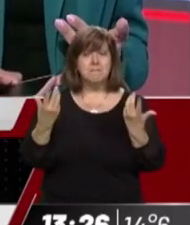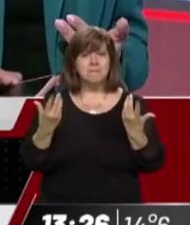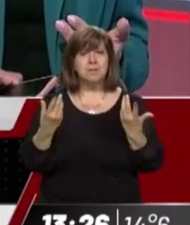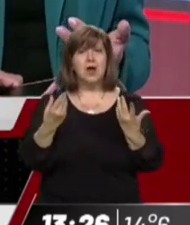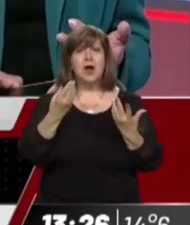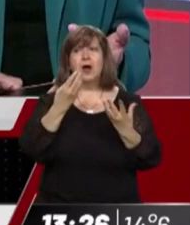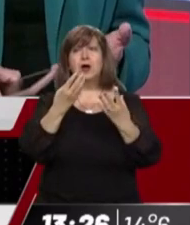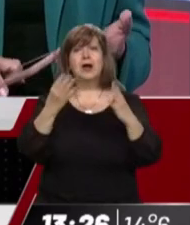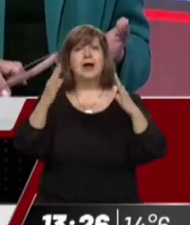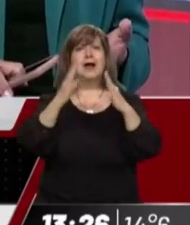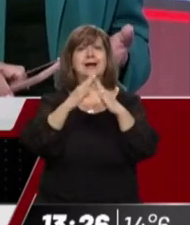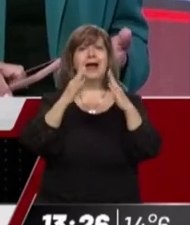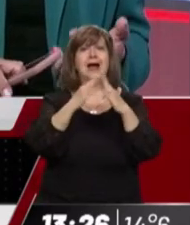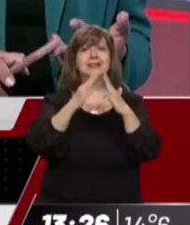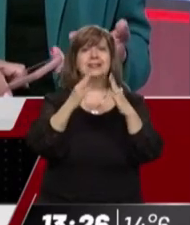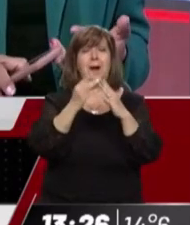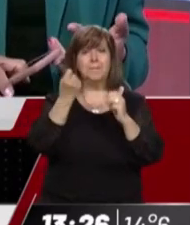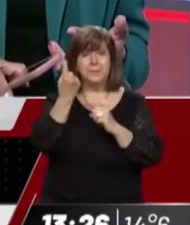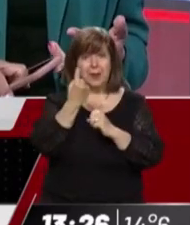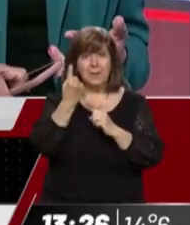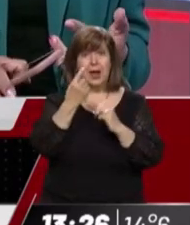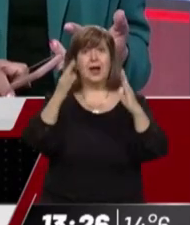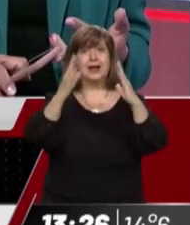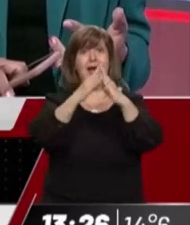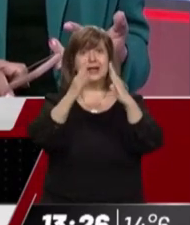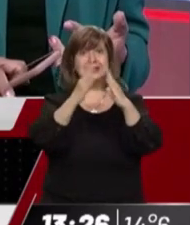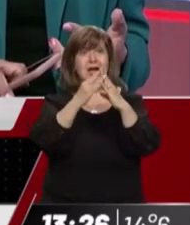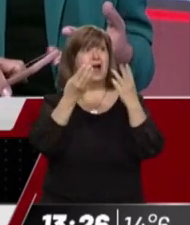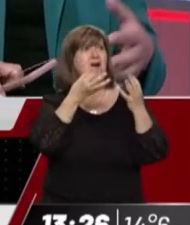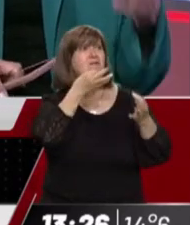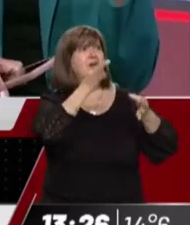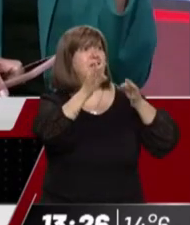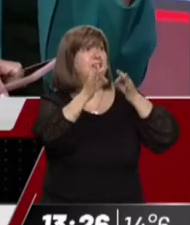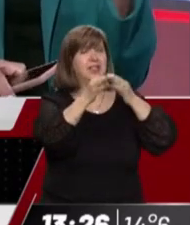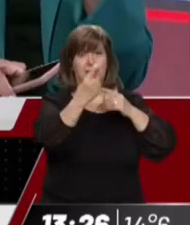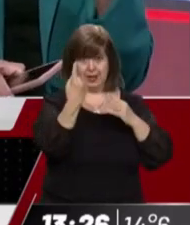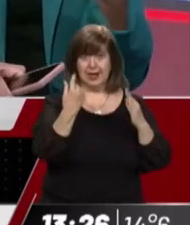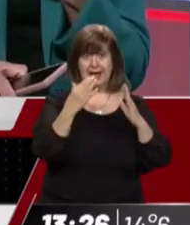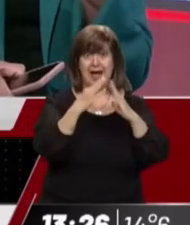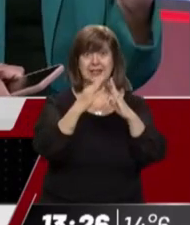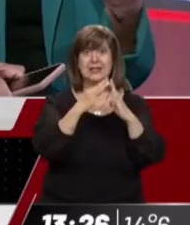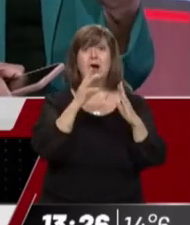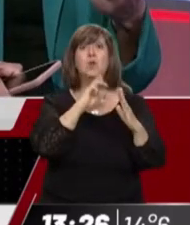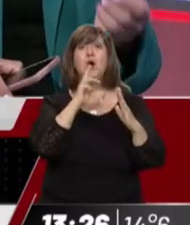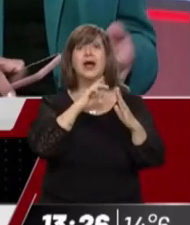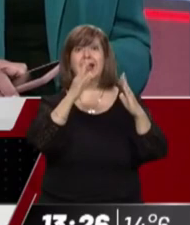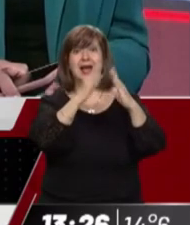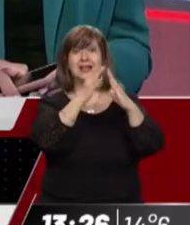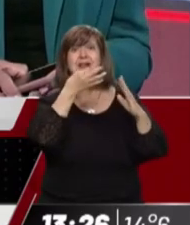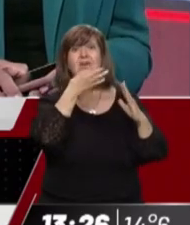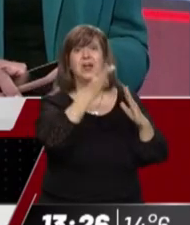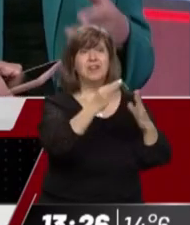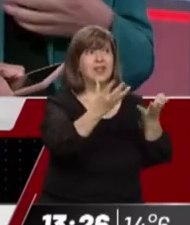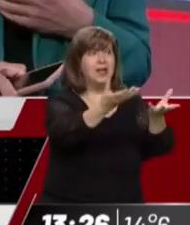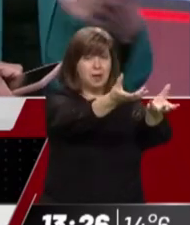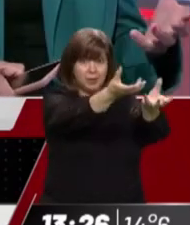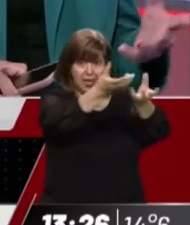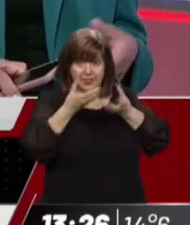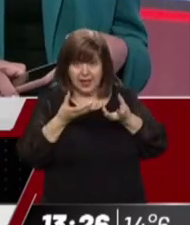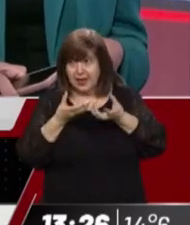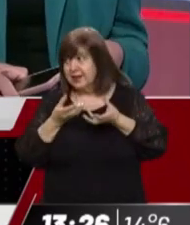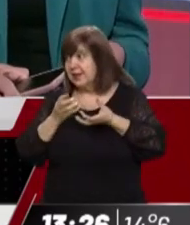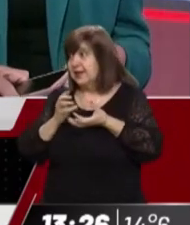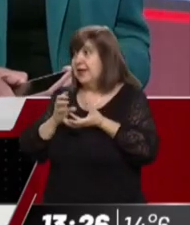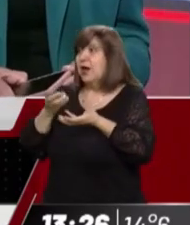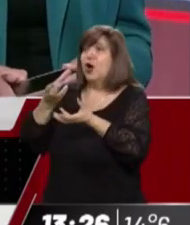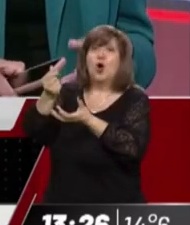comprar droga, vendió los muebles de sus hijos para, piensen lo que es esto, en un momento dejan de razonar, digámoslo, las personas que sufren